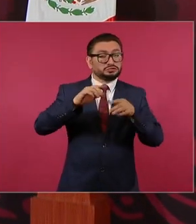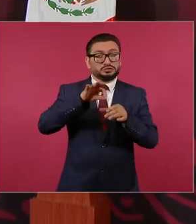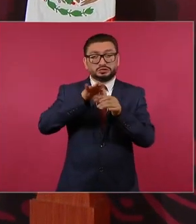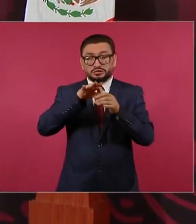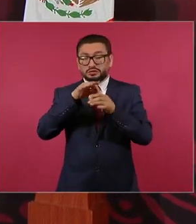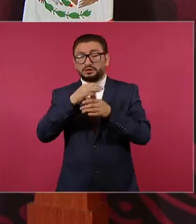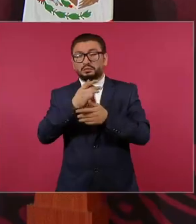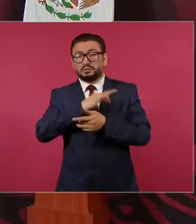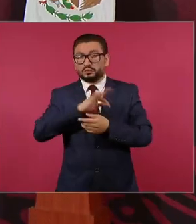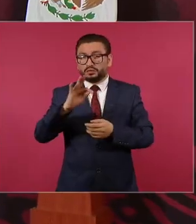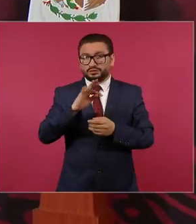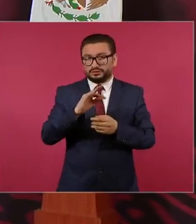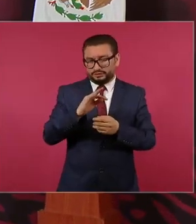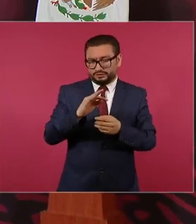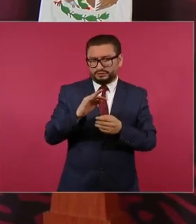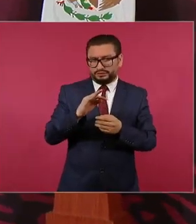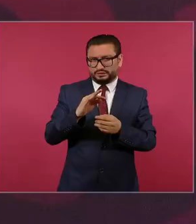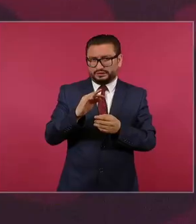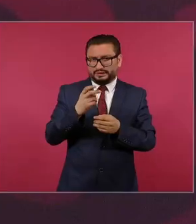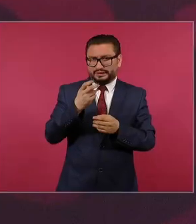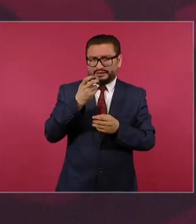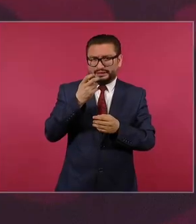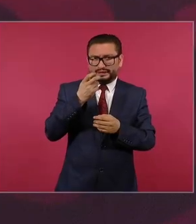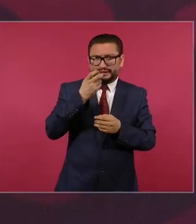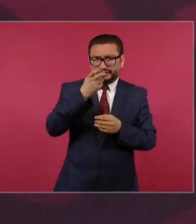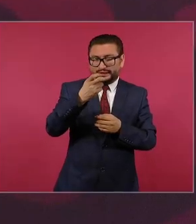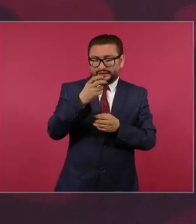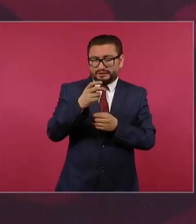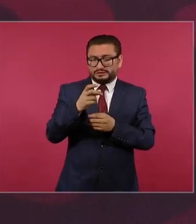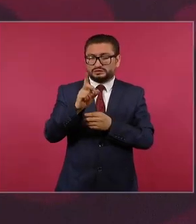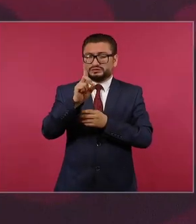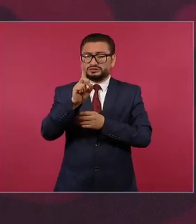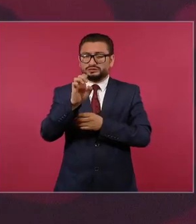¿Y una regla de oro de la democracia es la transparencia?